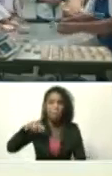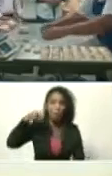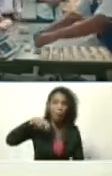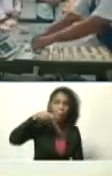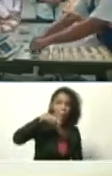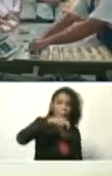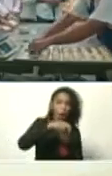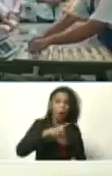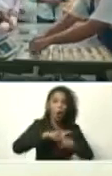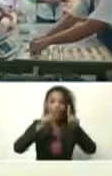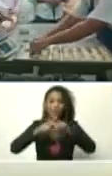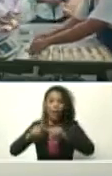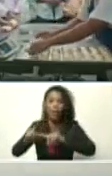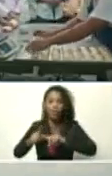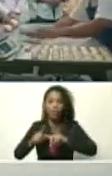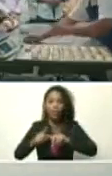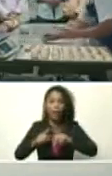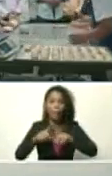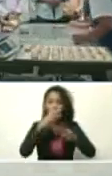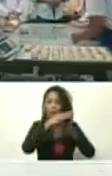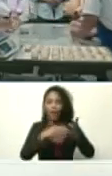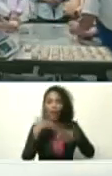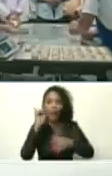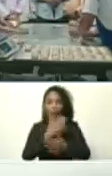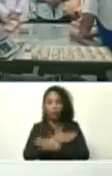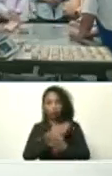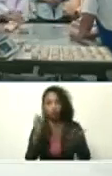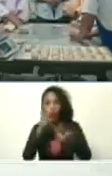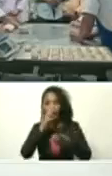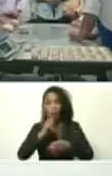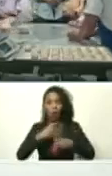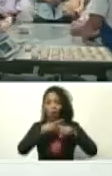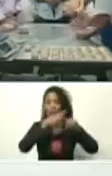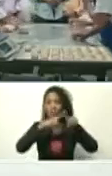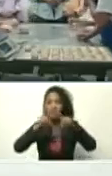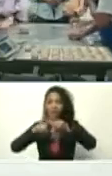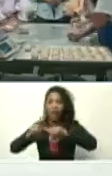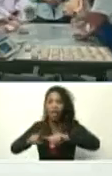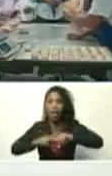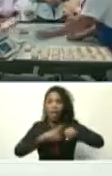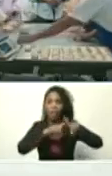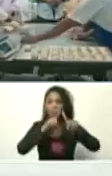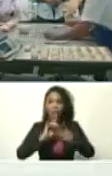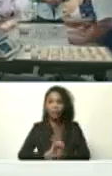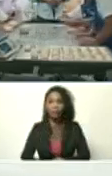son los diferentes productos que ofrece el banco y también las diferentes